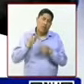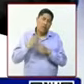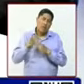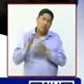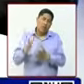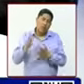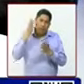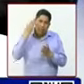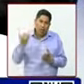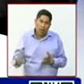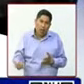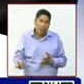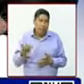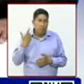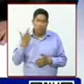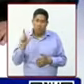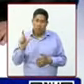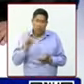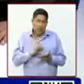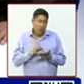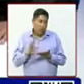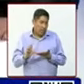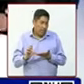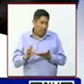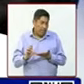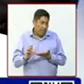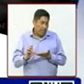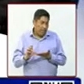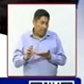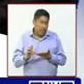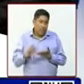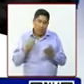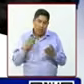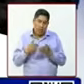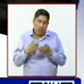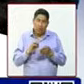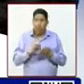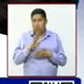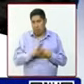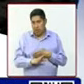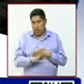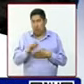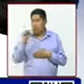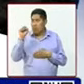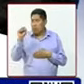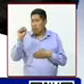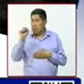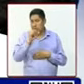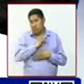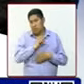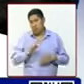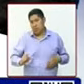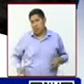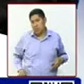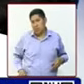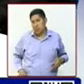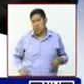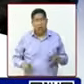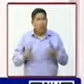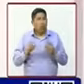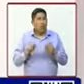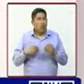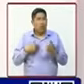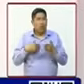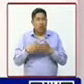situación? Un carnet, que bien que lo mencionas, Miriam, se está por vencer en febrero. Sí. Vamos a tocar la puerta de la gobernación para que no se llegue